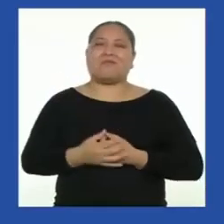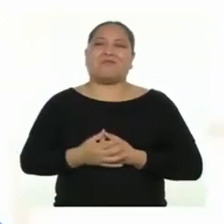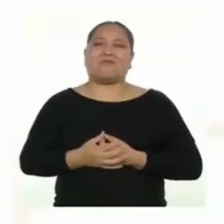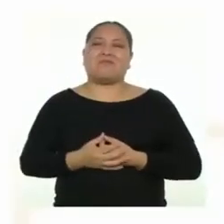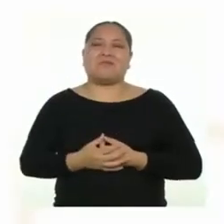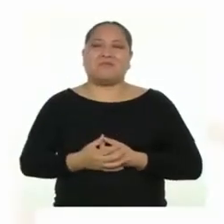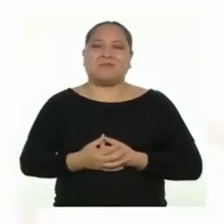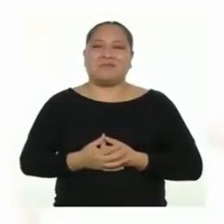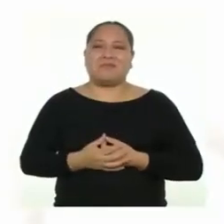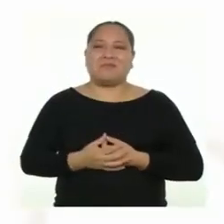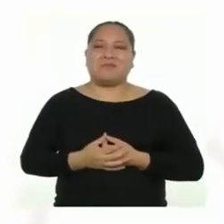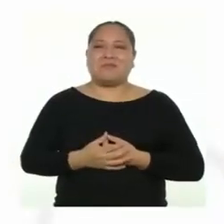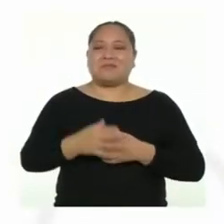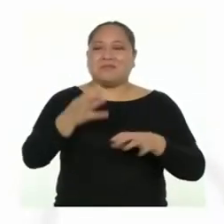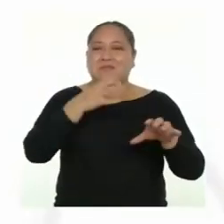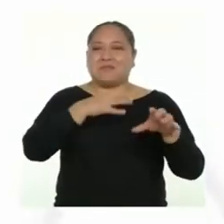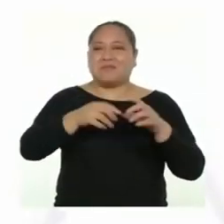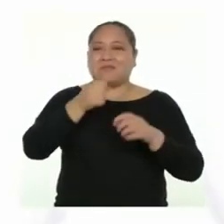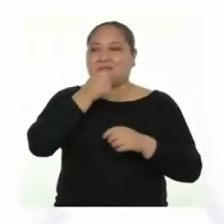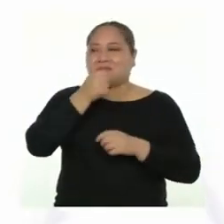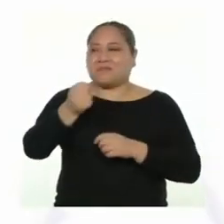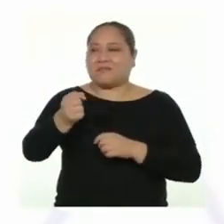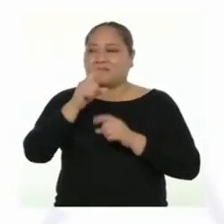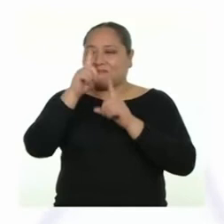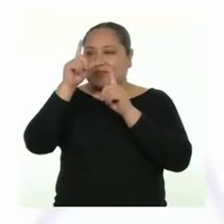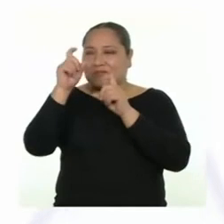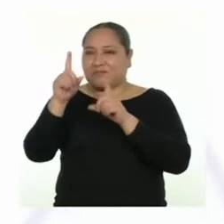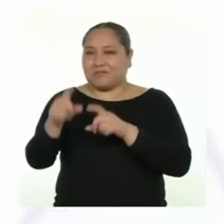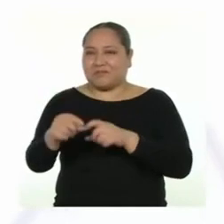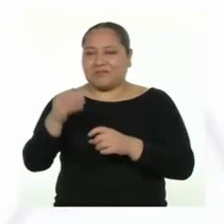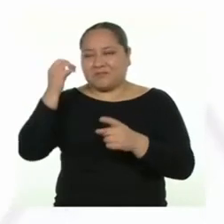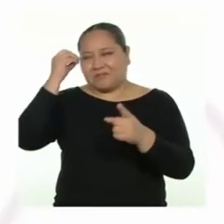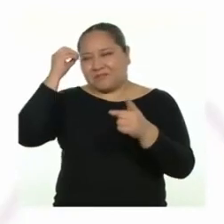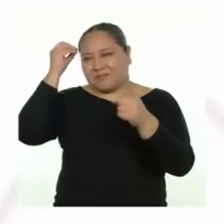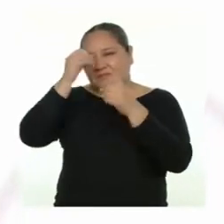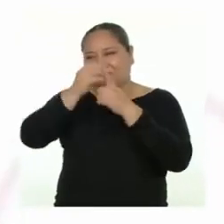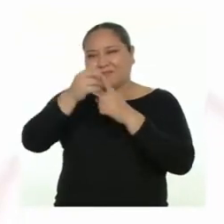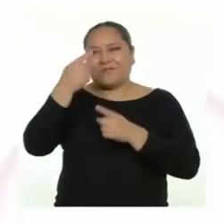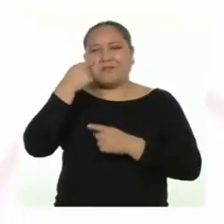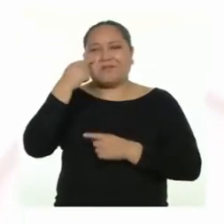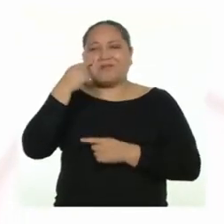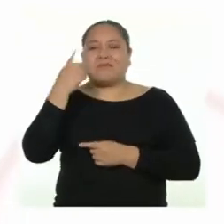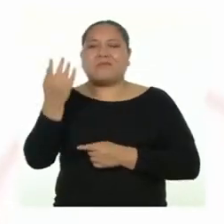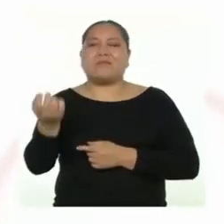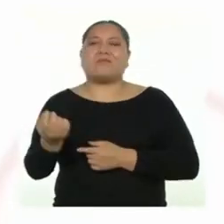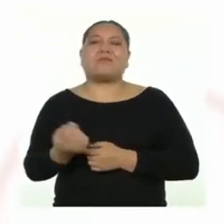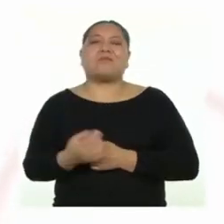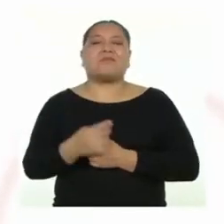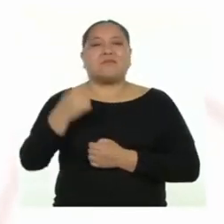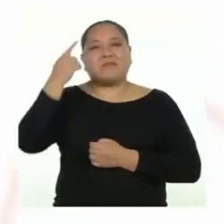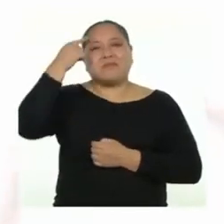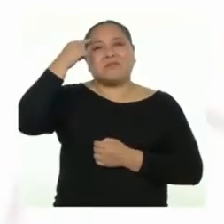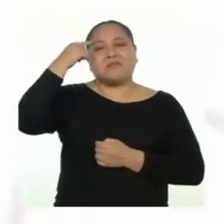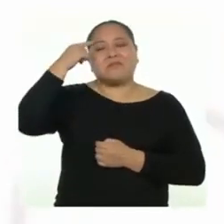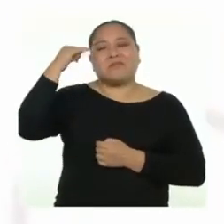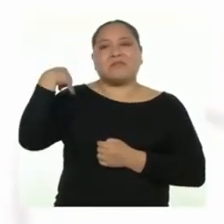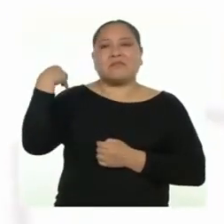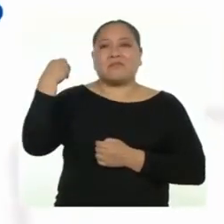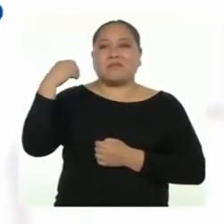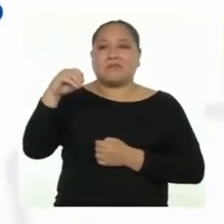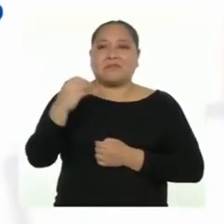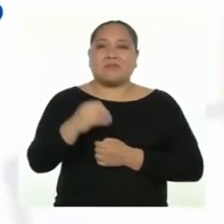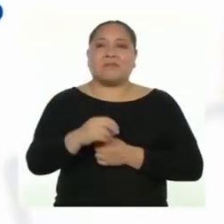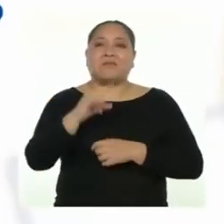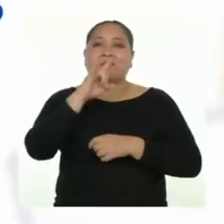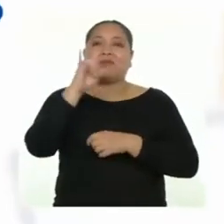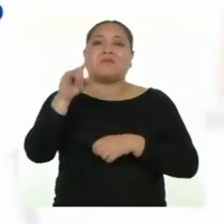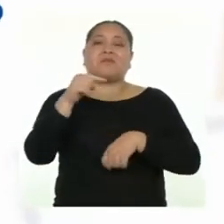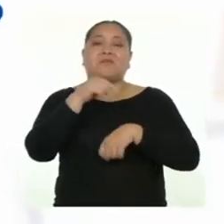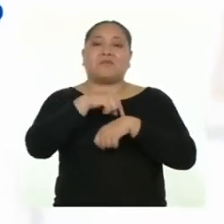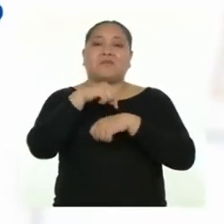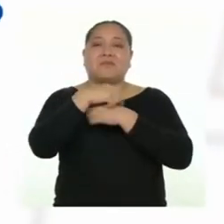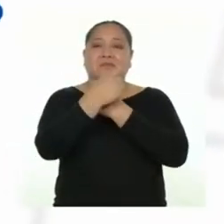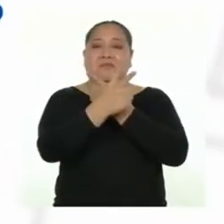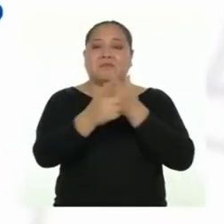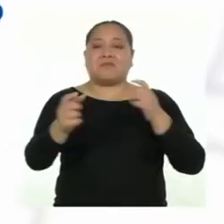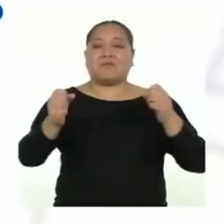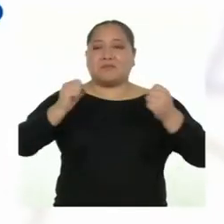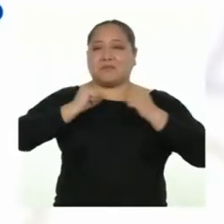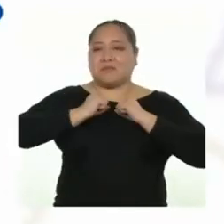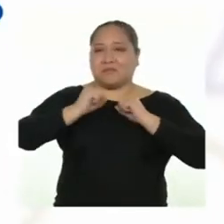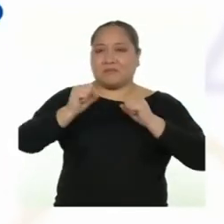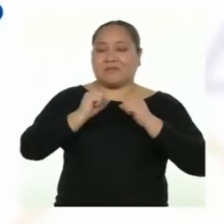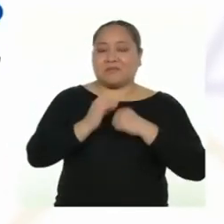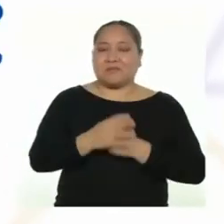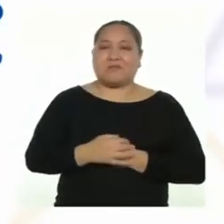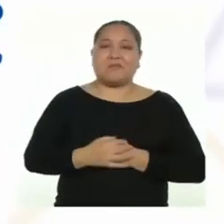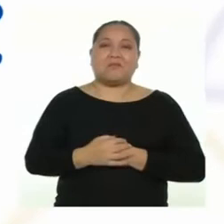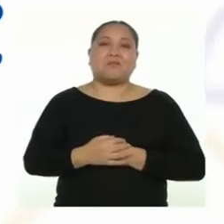de ustedes. Realiza una entrevista con la finalidad de conocer qué piensan las o los adolescentes sobre el uso del tiempo libre y la actividad